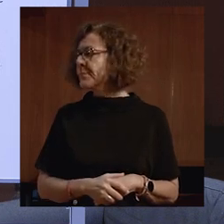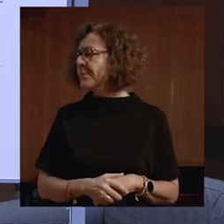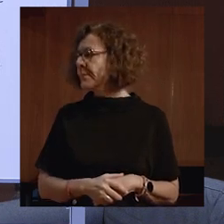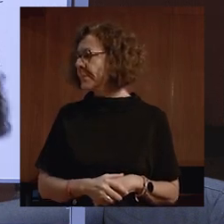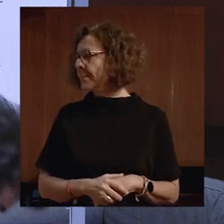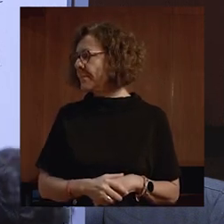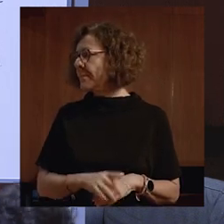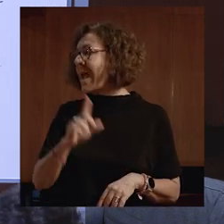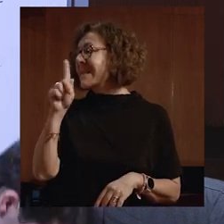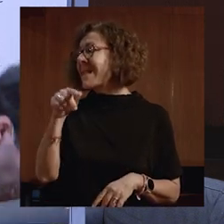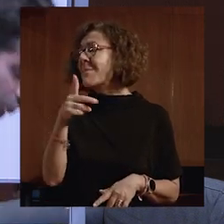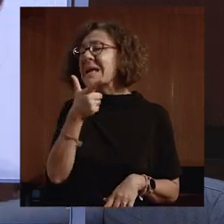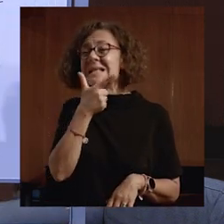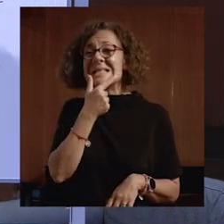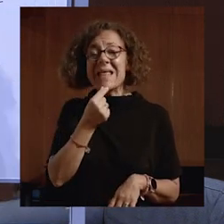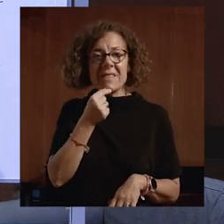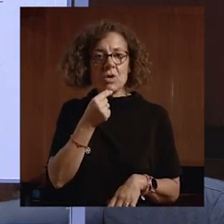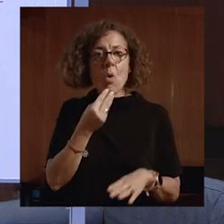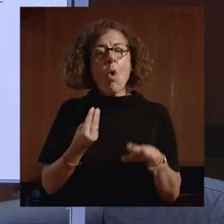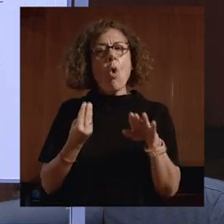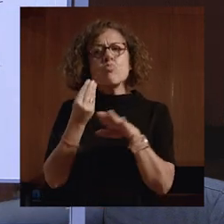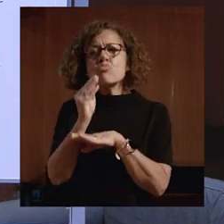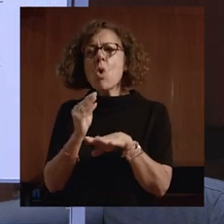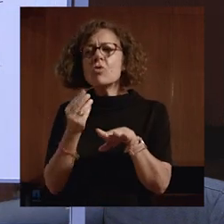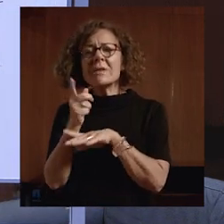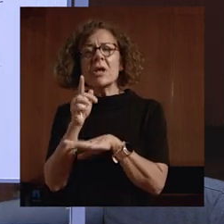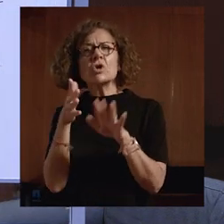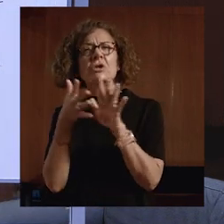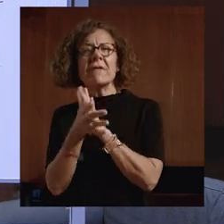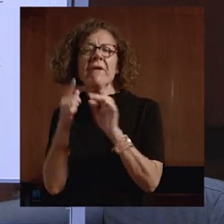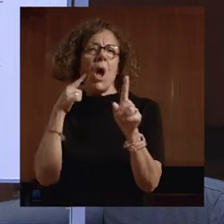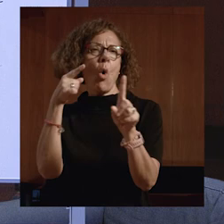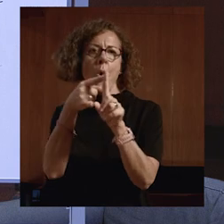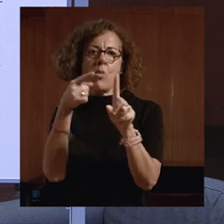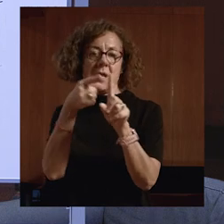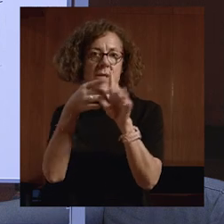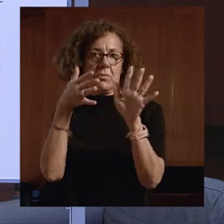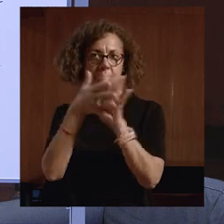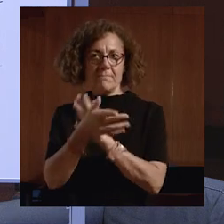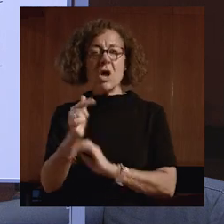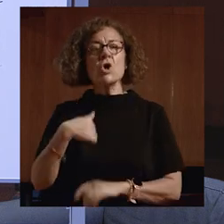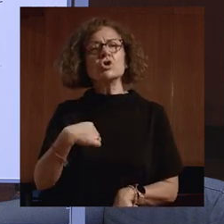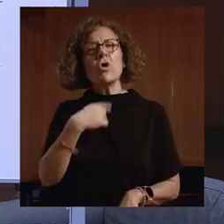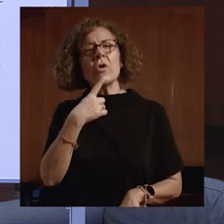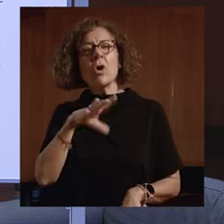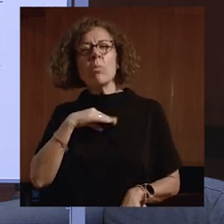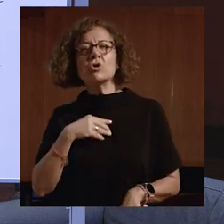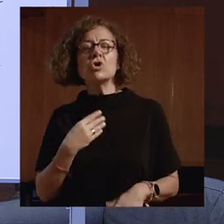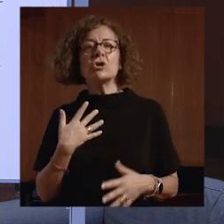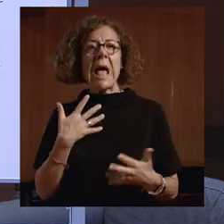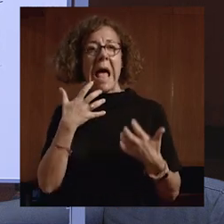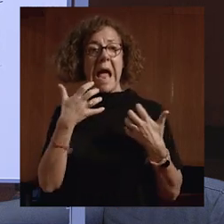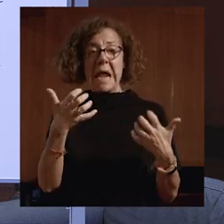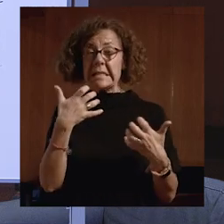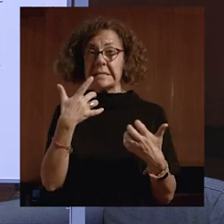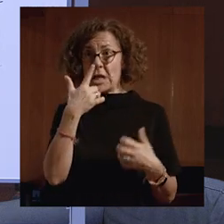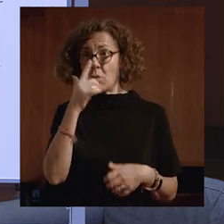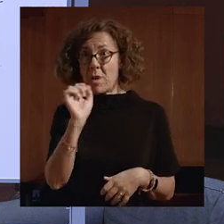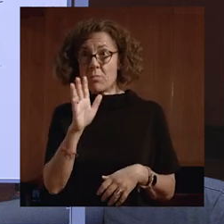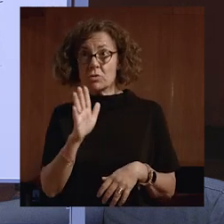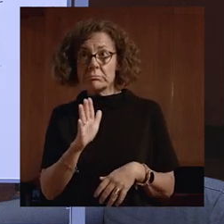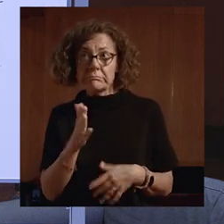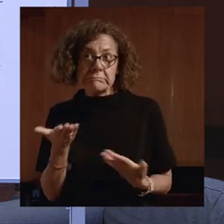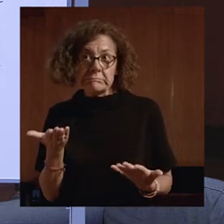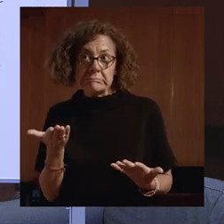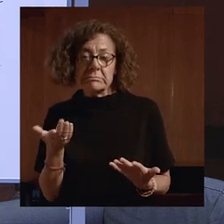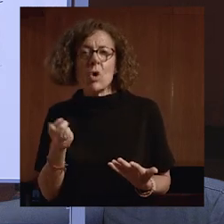Otro que es muy sencillo. La productividad no es siempre el objetivo. Yo cuando digo que quizá los artistas no valemos ahora tanto,